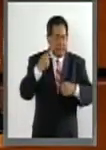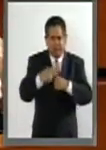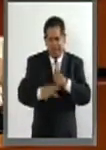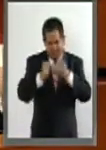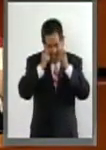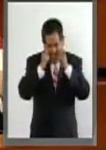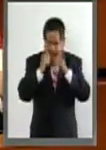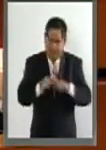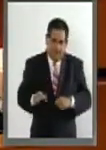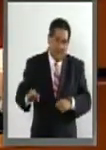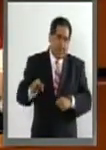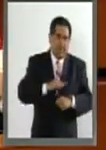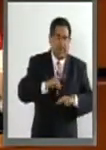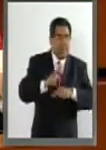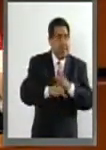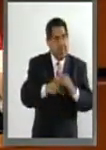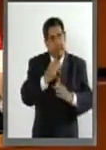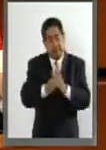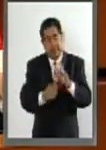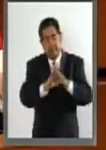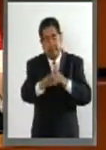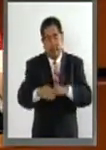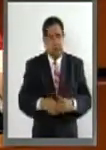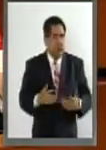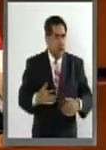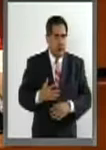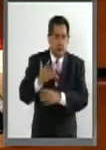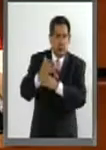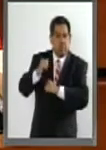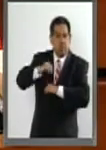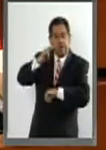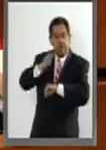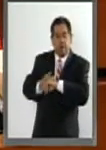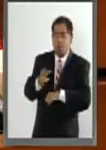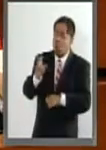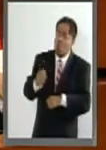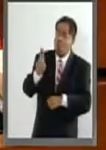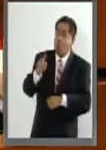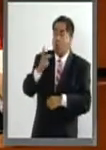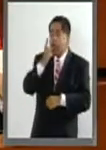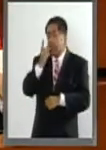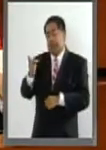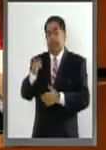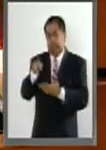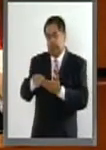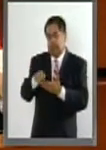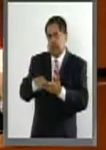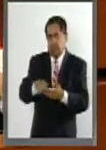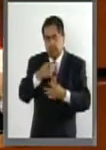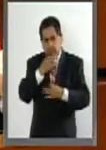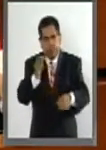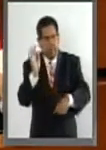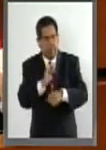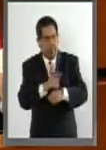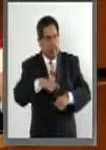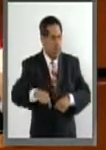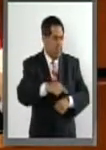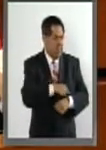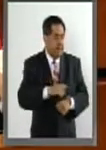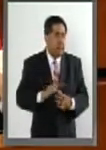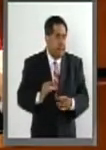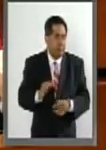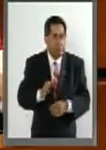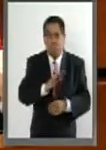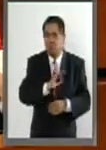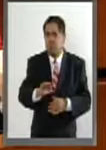mental, según cifras del Alto Comisionado de las Naciones Unidas para los Refugiados.